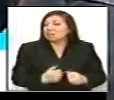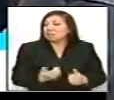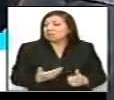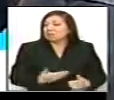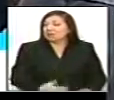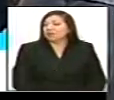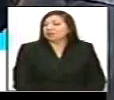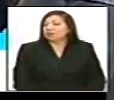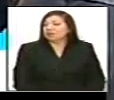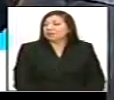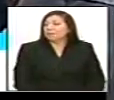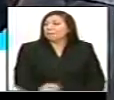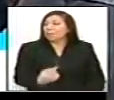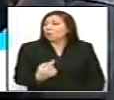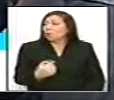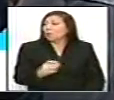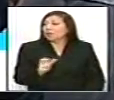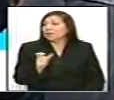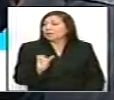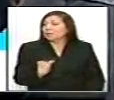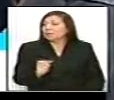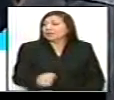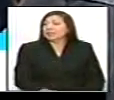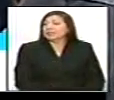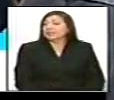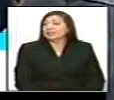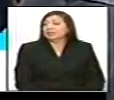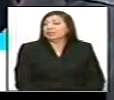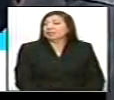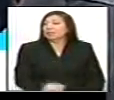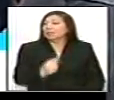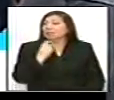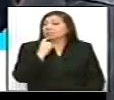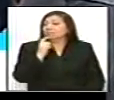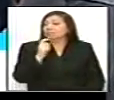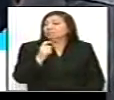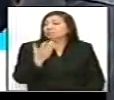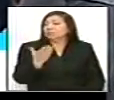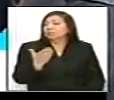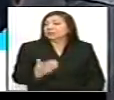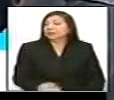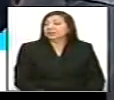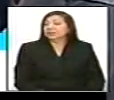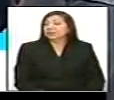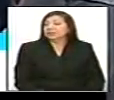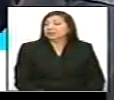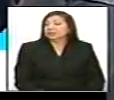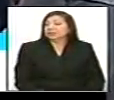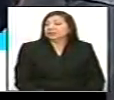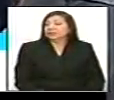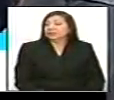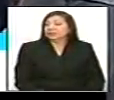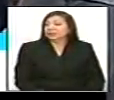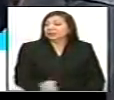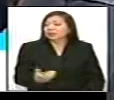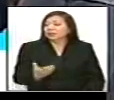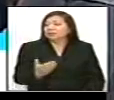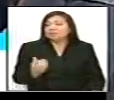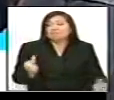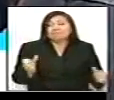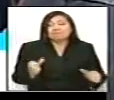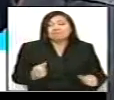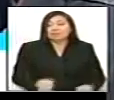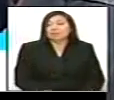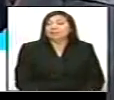pueden ser solicitados por cualquier persona, y no necesariamente por un derecho de preferencia que, como les comento, ha sido un fracaso,